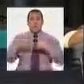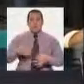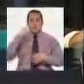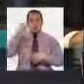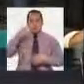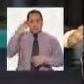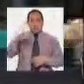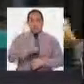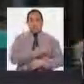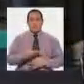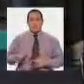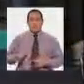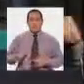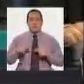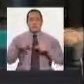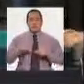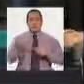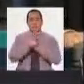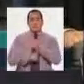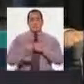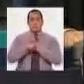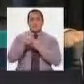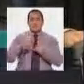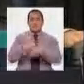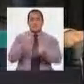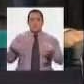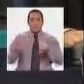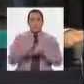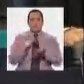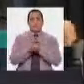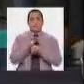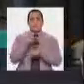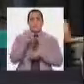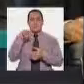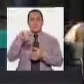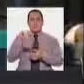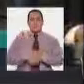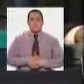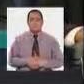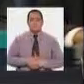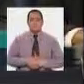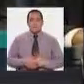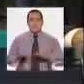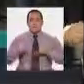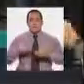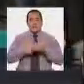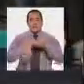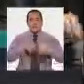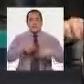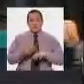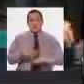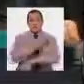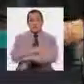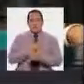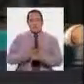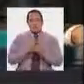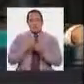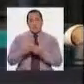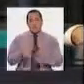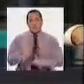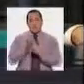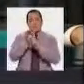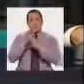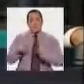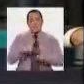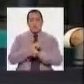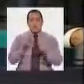de Estado del gobierno, la defensa de los comandos de Chavín de Huántar. Que se produjo en una circunstancia especial, que